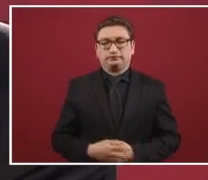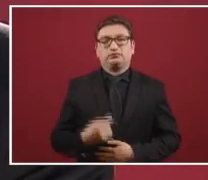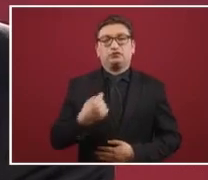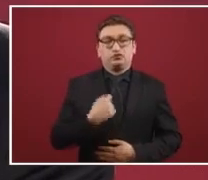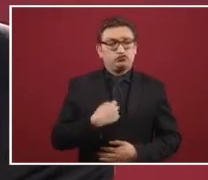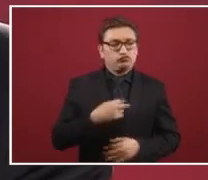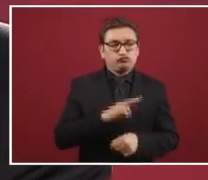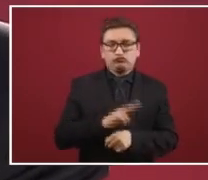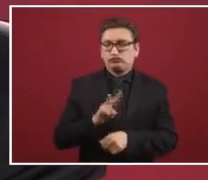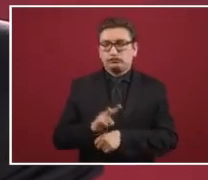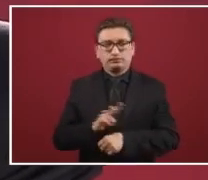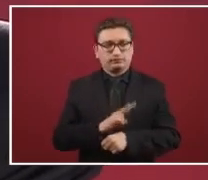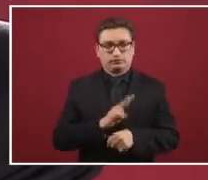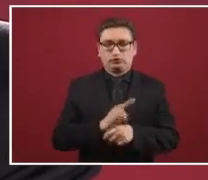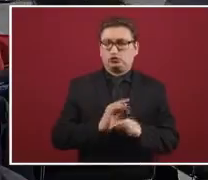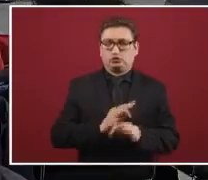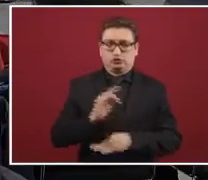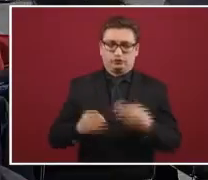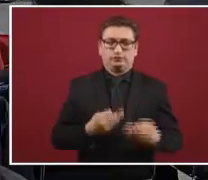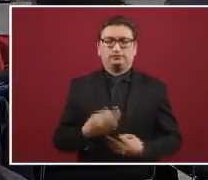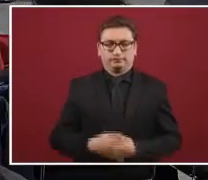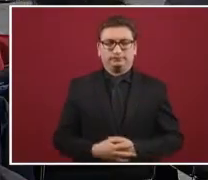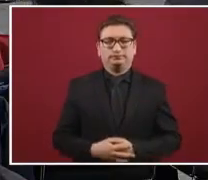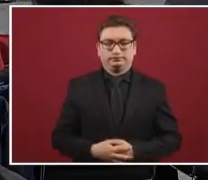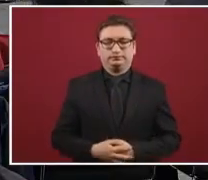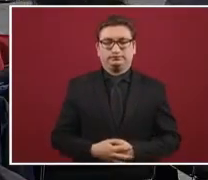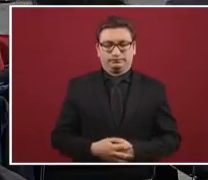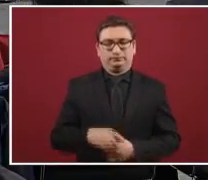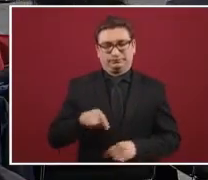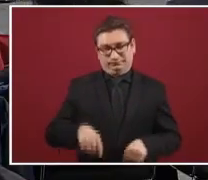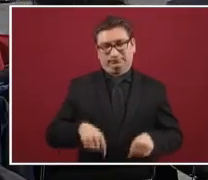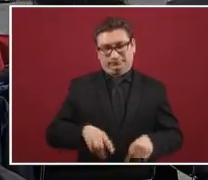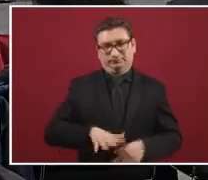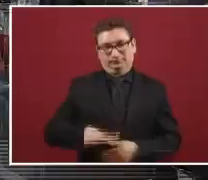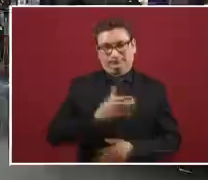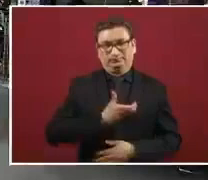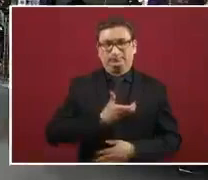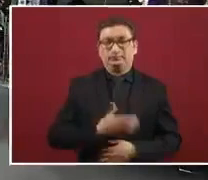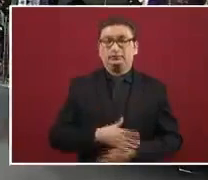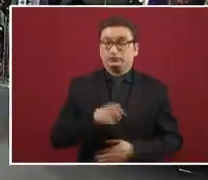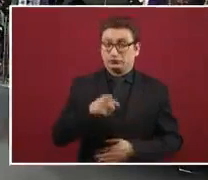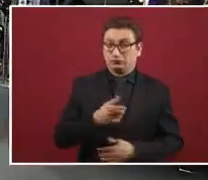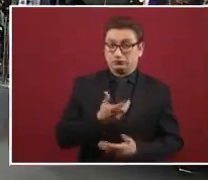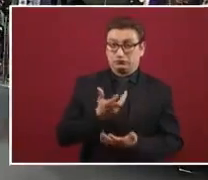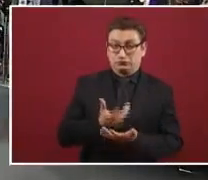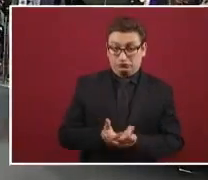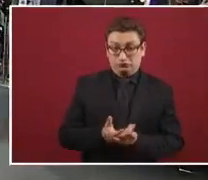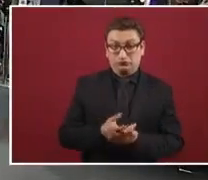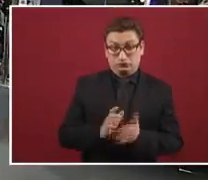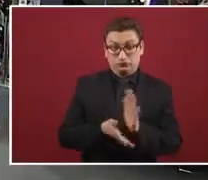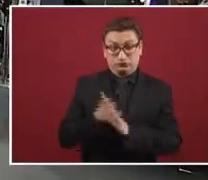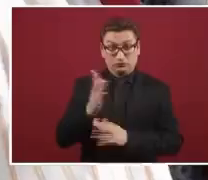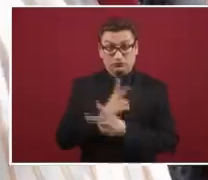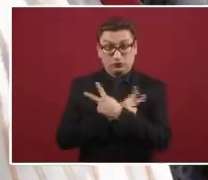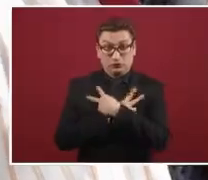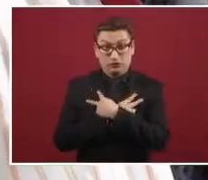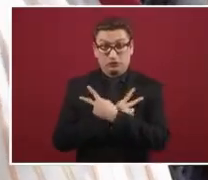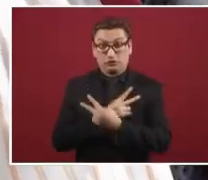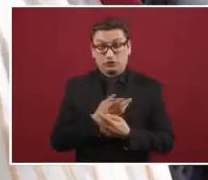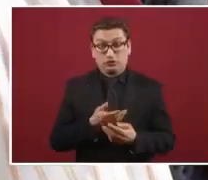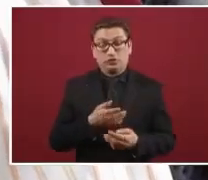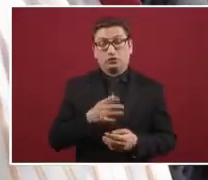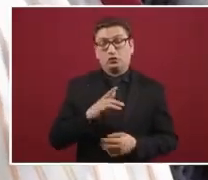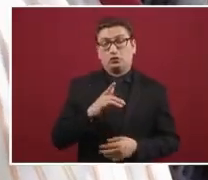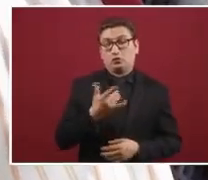pendiente de todo aquí en Palacio. ¿Su descanso se va a ir de algunos días de descanso en